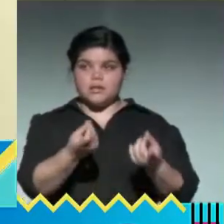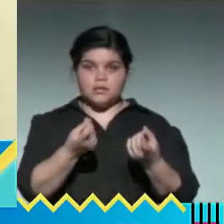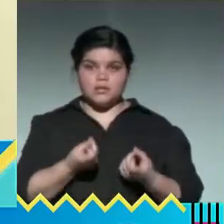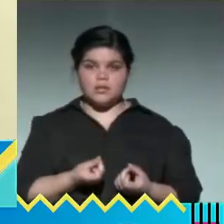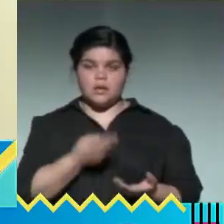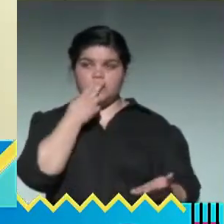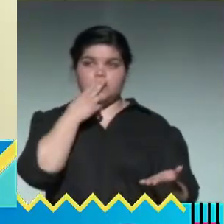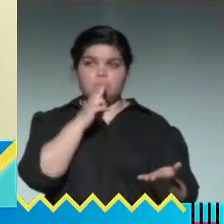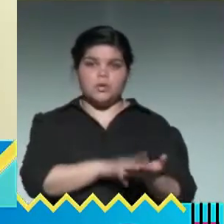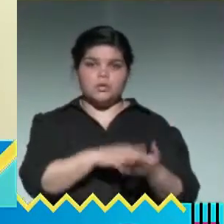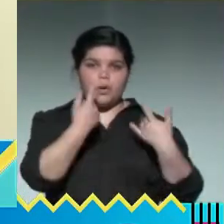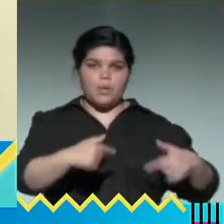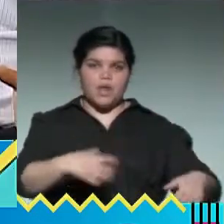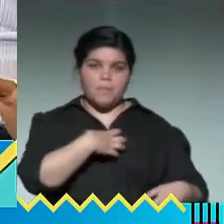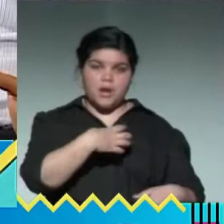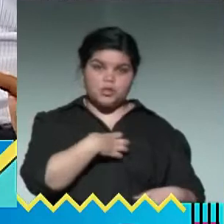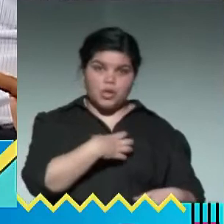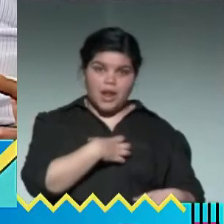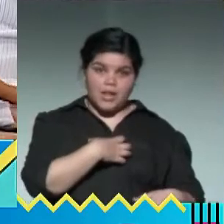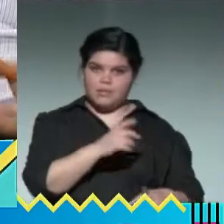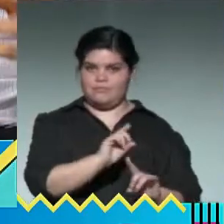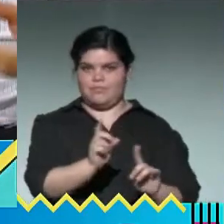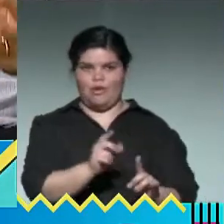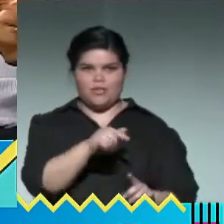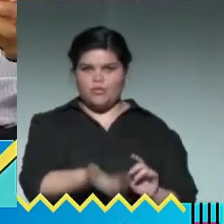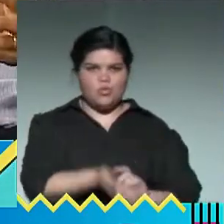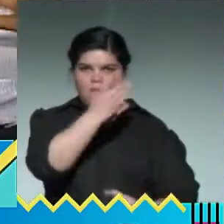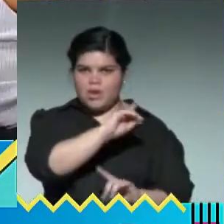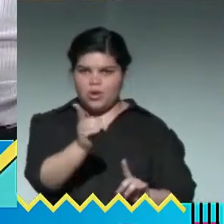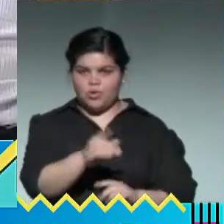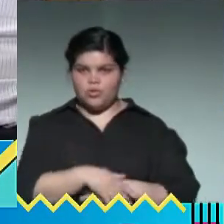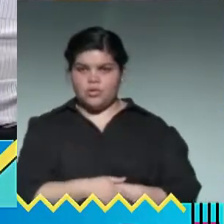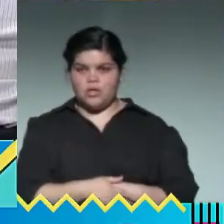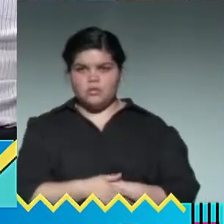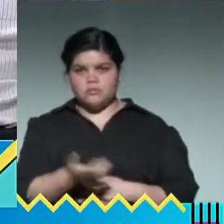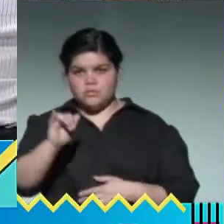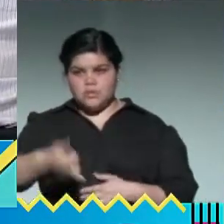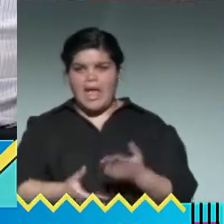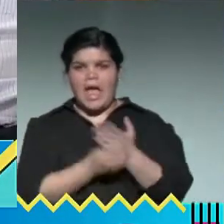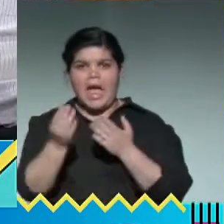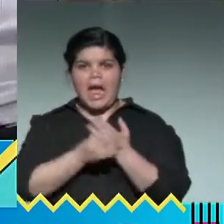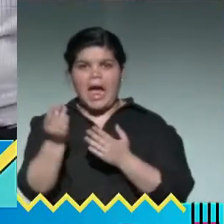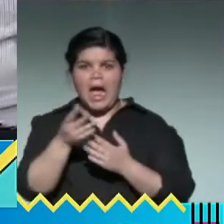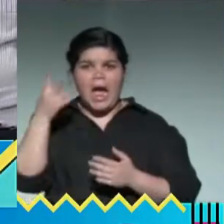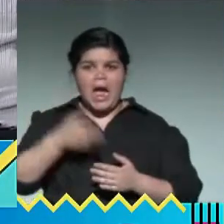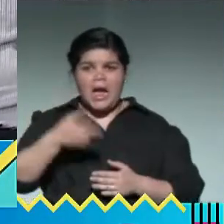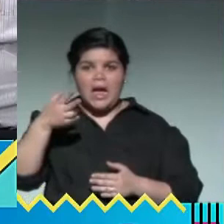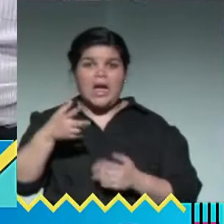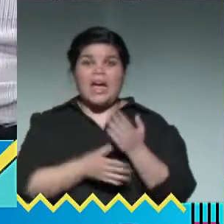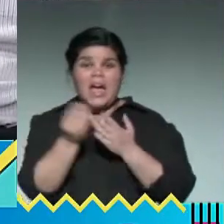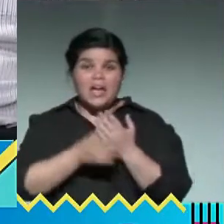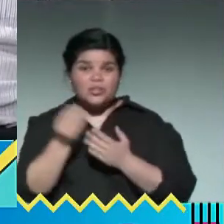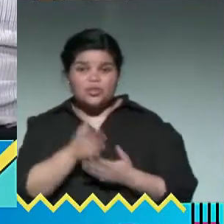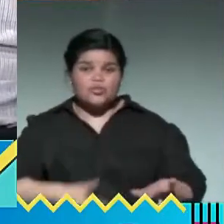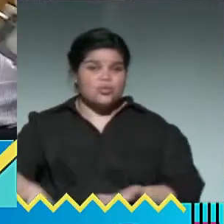impuesto de bienes personales. No, yo creo que no. Hay un montón de gasto que es social y que te equilibra, digamos, de alguna